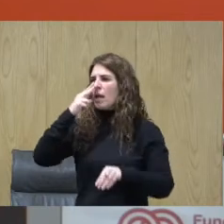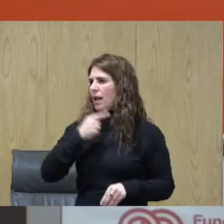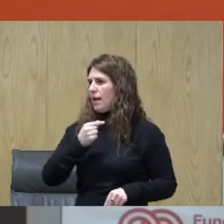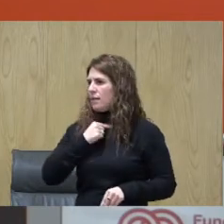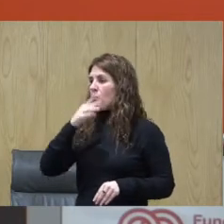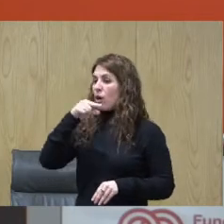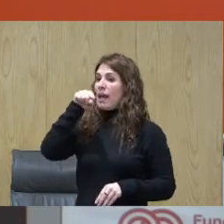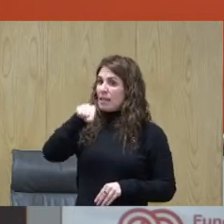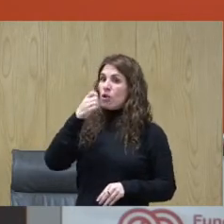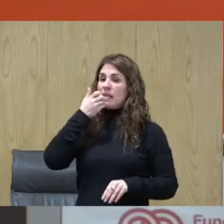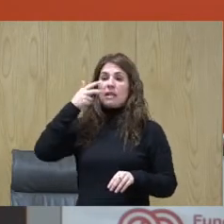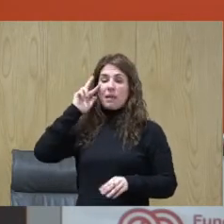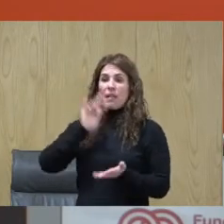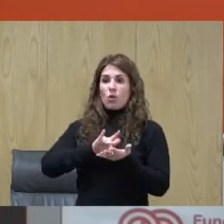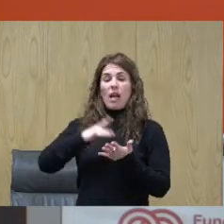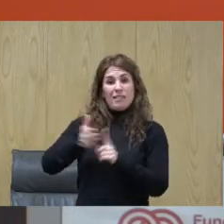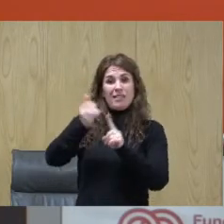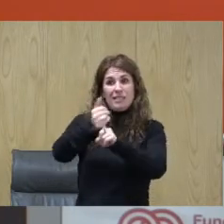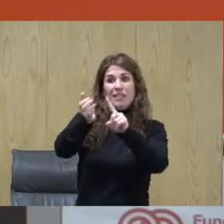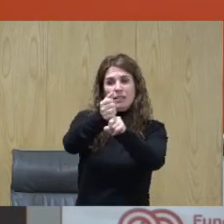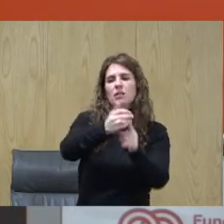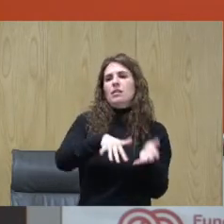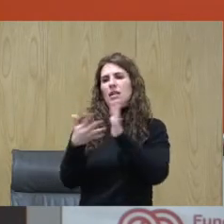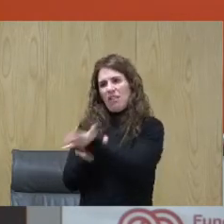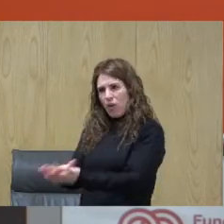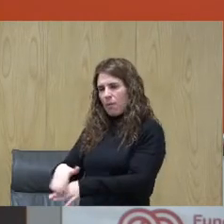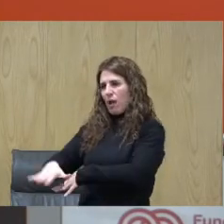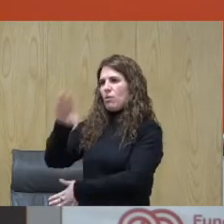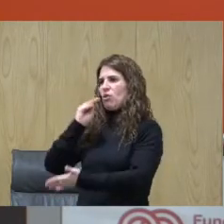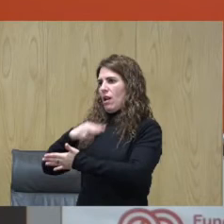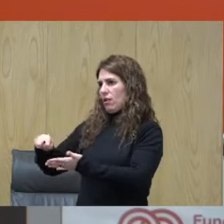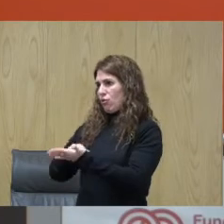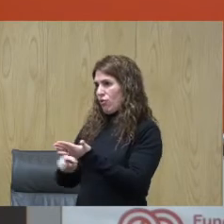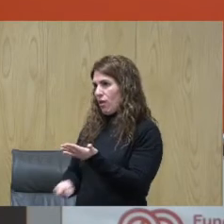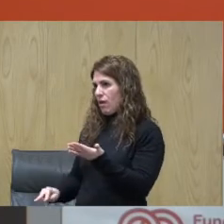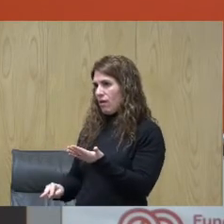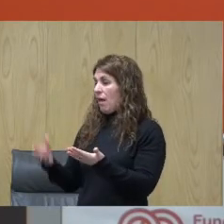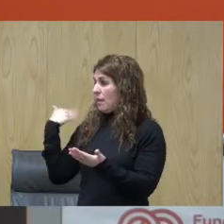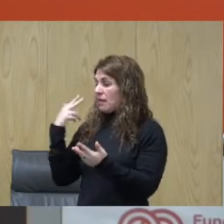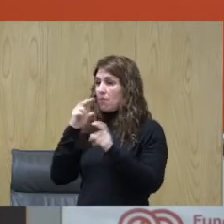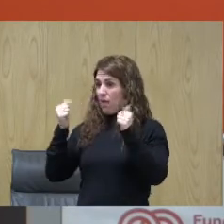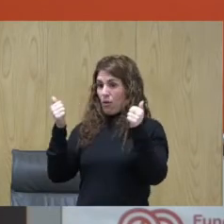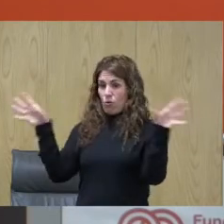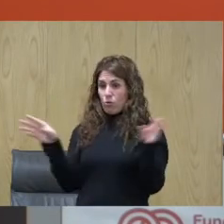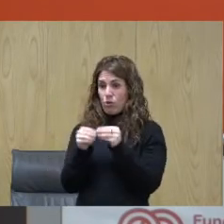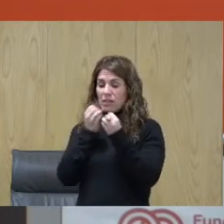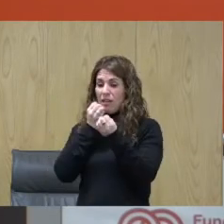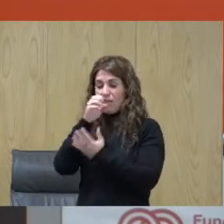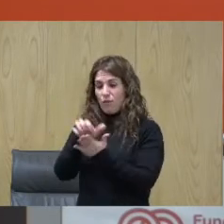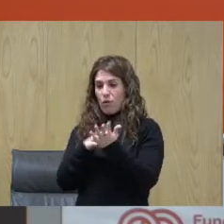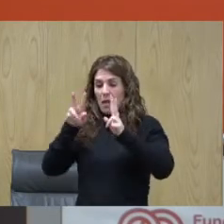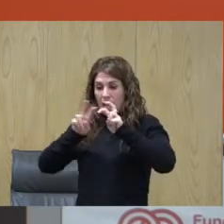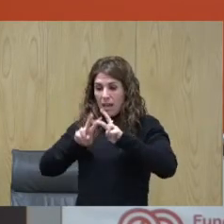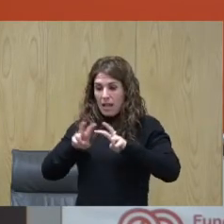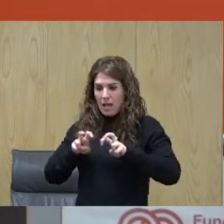va a redundar en la comprensión lectora, ¿no? Entonces, desde que empecé a leer las conclusiones del informe, es como que se me ha quedado ahí grabado